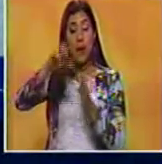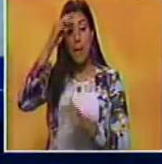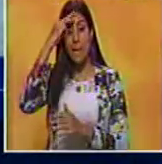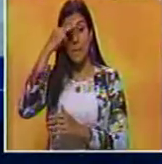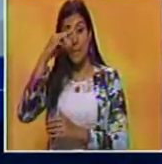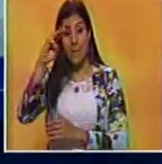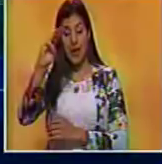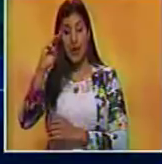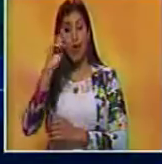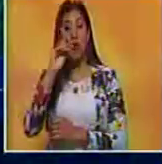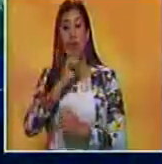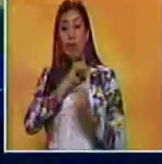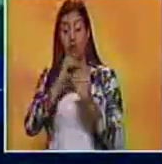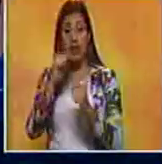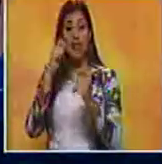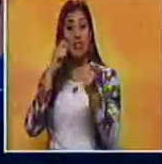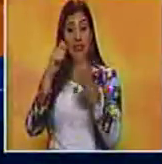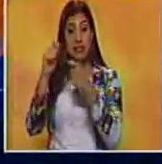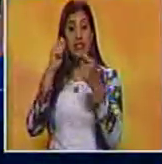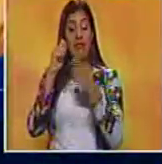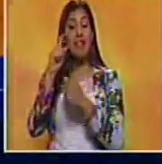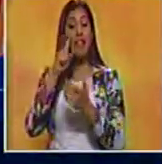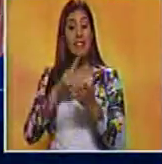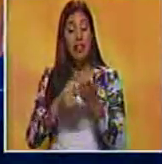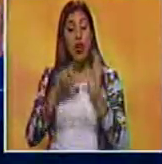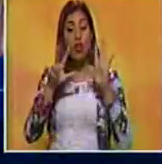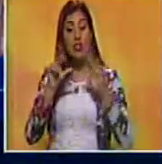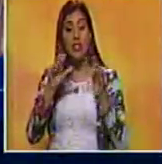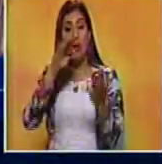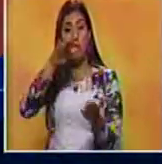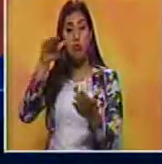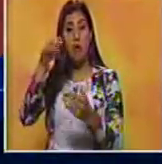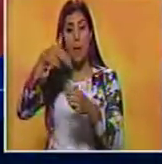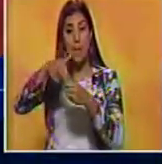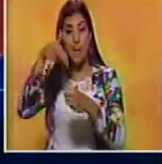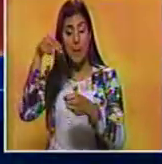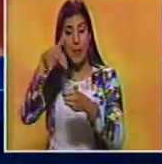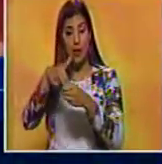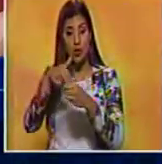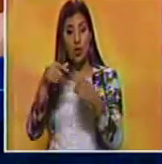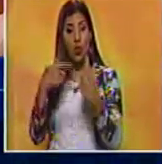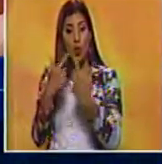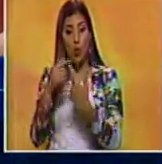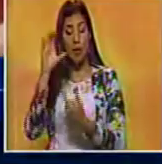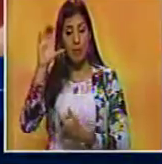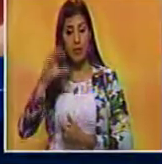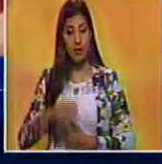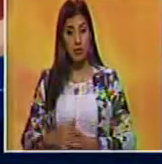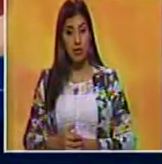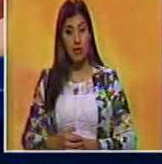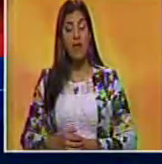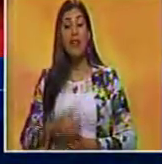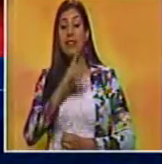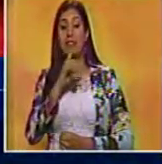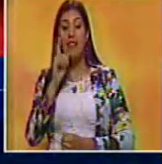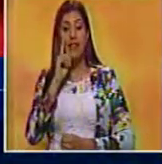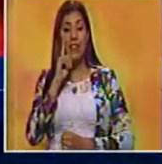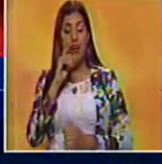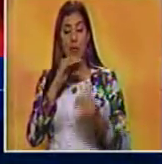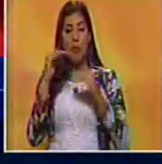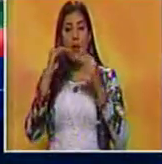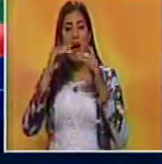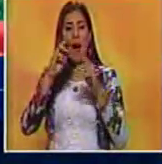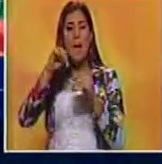México con potencial para incorporar 180 millones de barriles de crudo a las reservas del país. Se trata de los campos